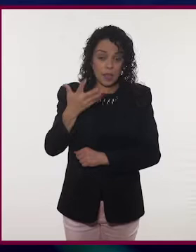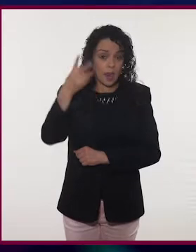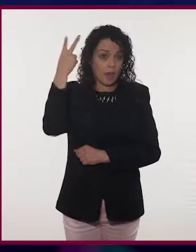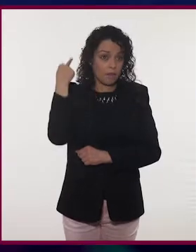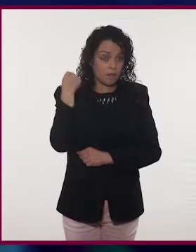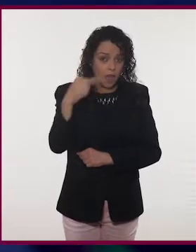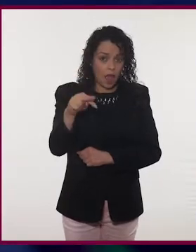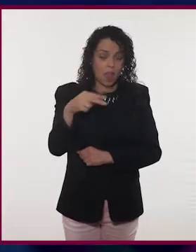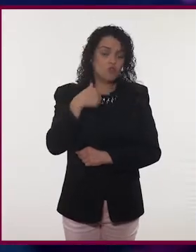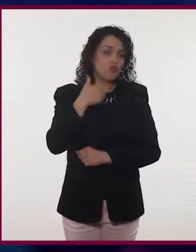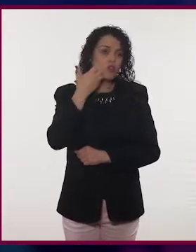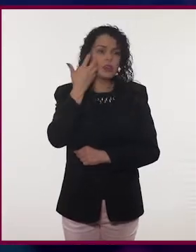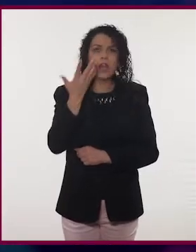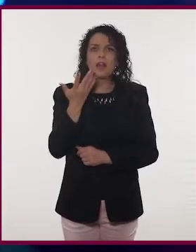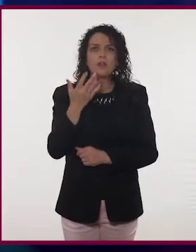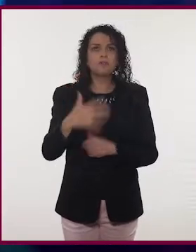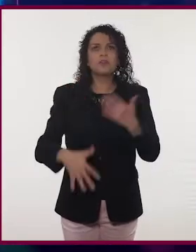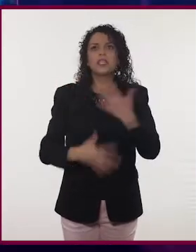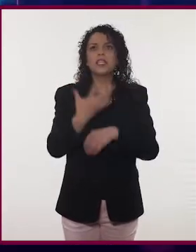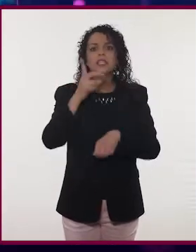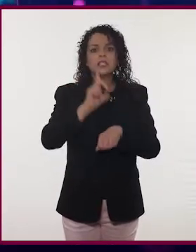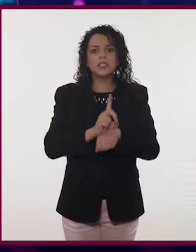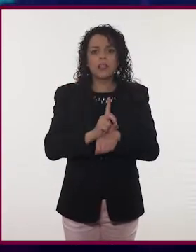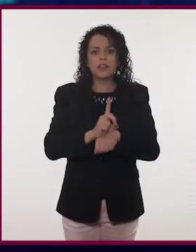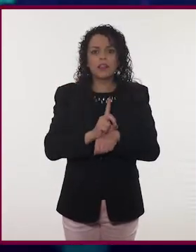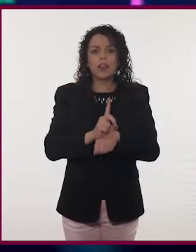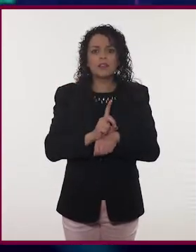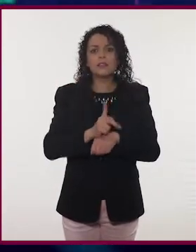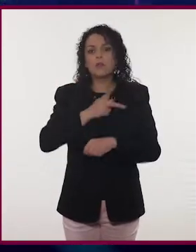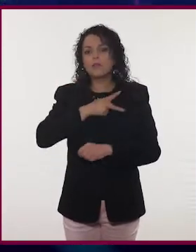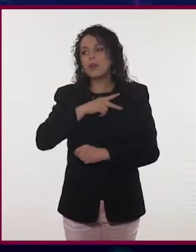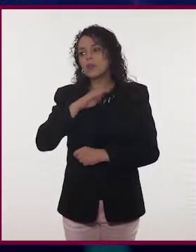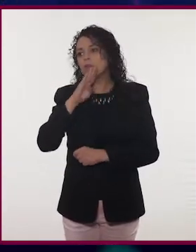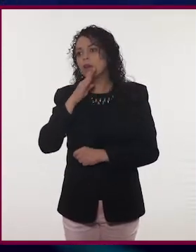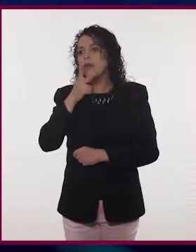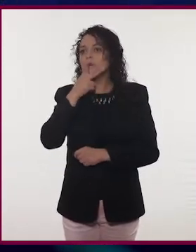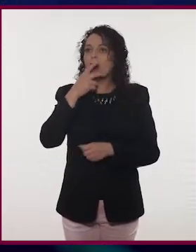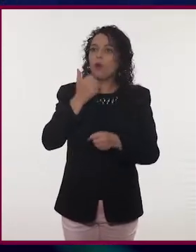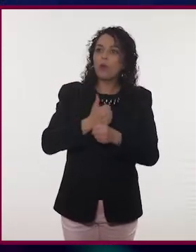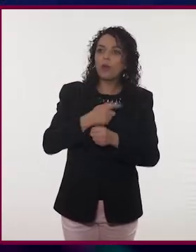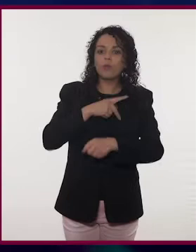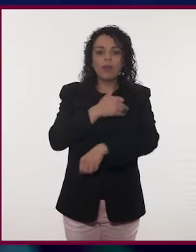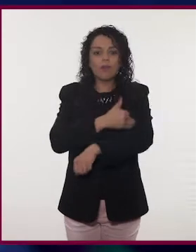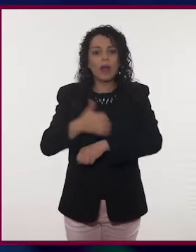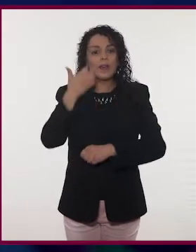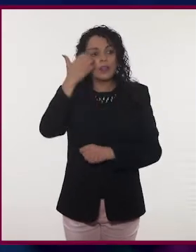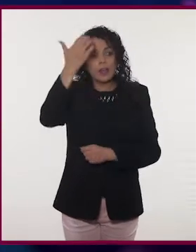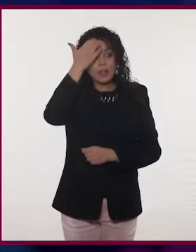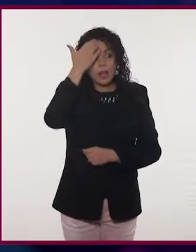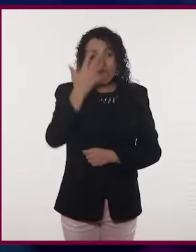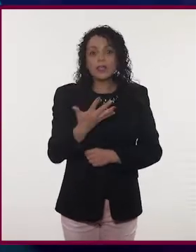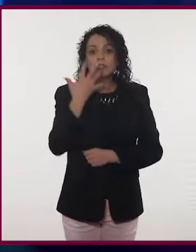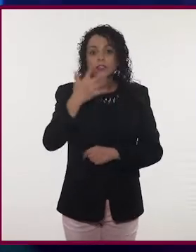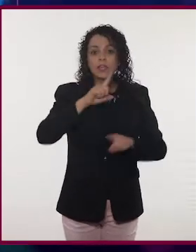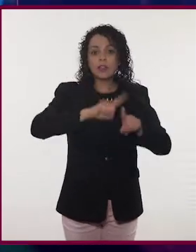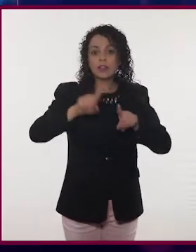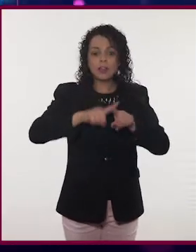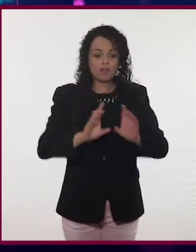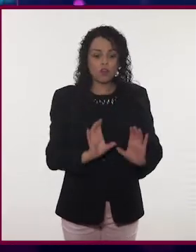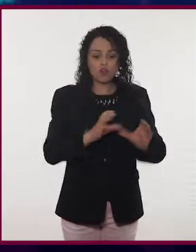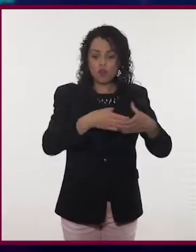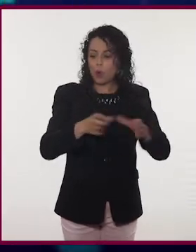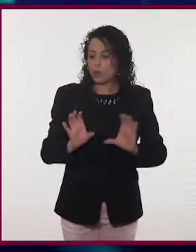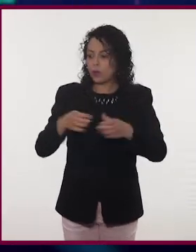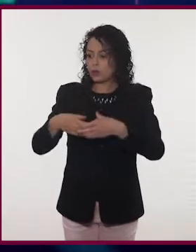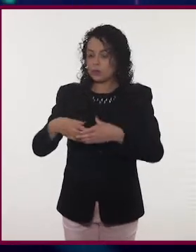oye, ¿sabes qué? Yo quiero 15 días con mi familia, con mi mamá y mi abuelita, y quiero ir a conocer 5 proyectos comunitarios en México,